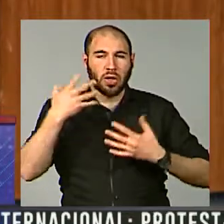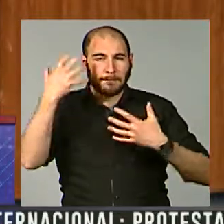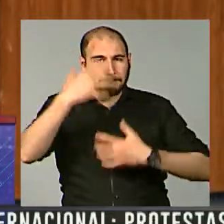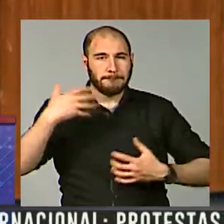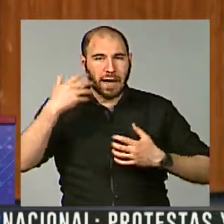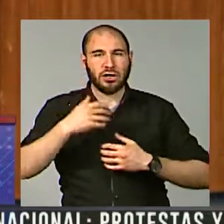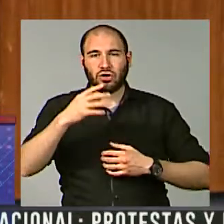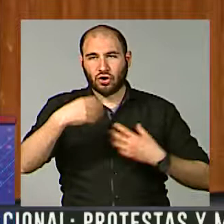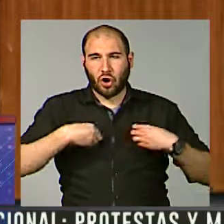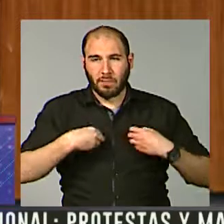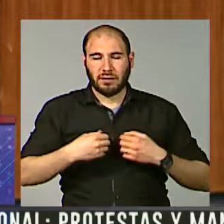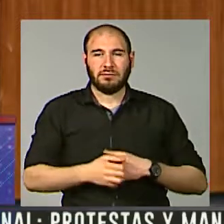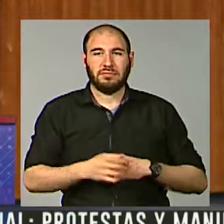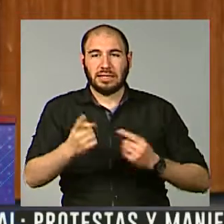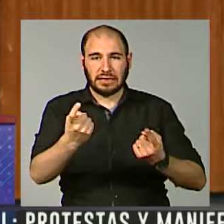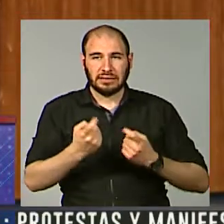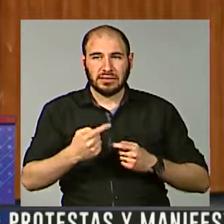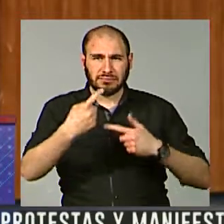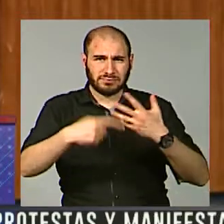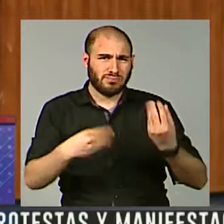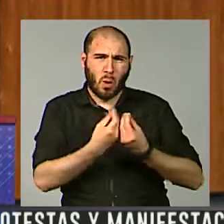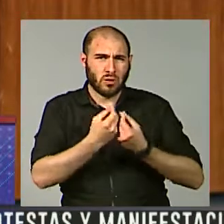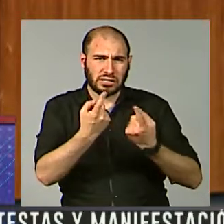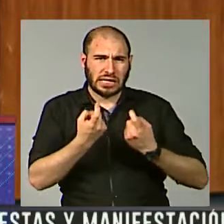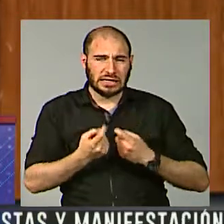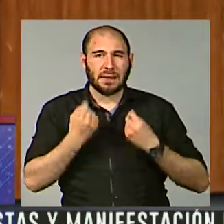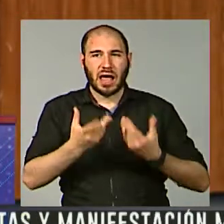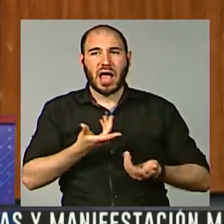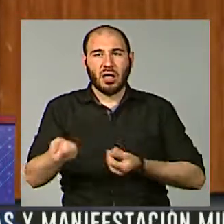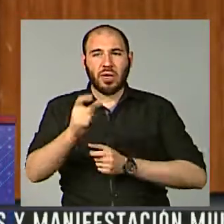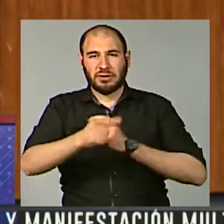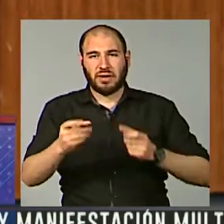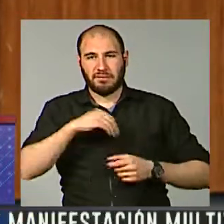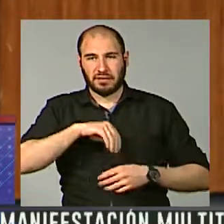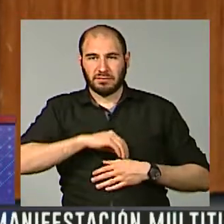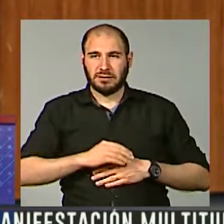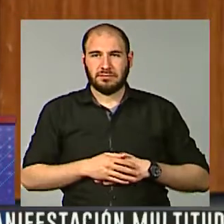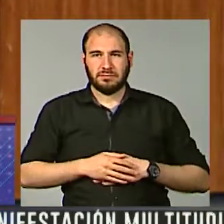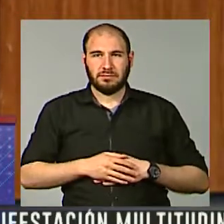ropa. Todavía necesitamos muchas de estas cosas para ayudar a las víctimas.